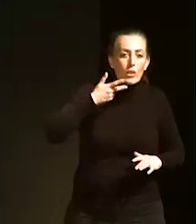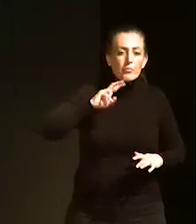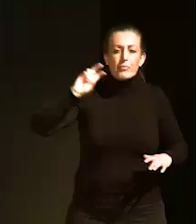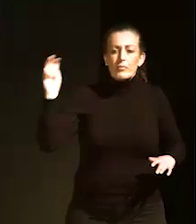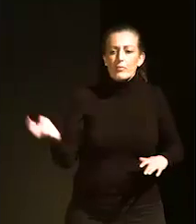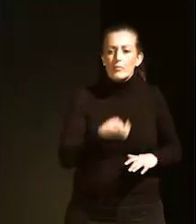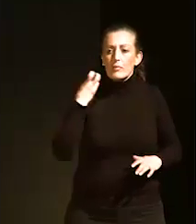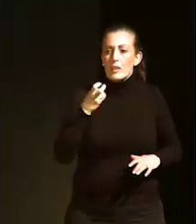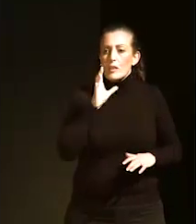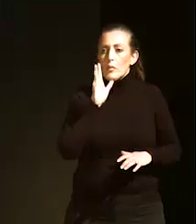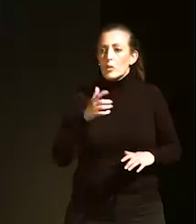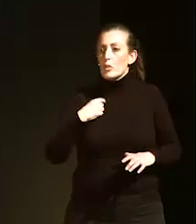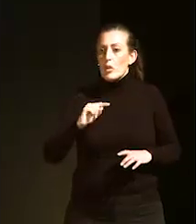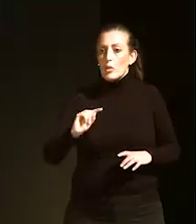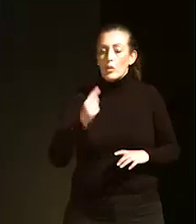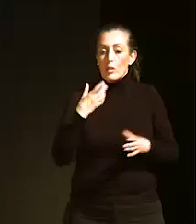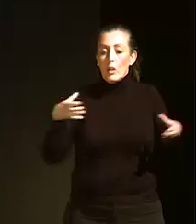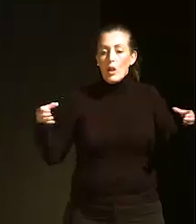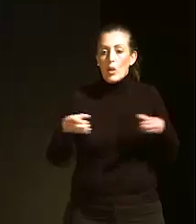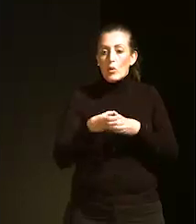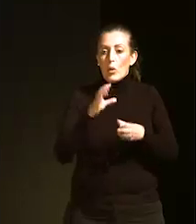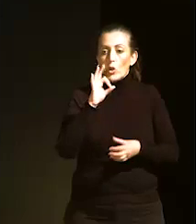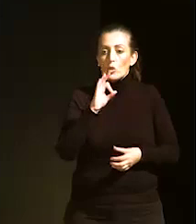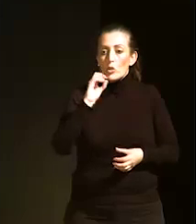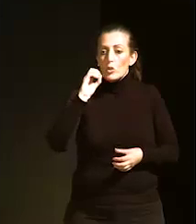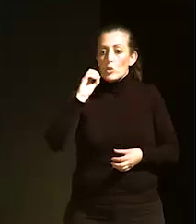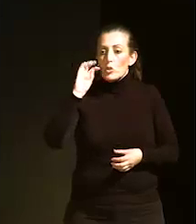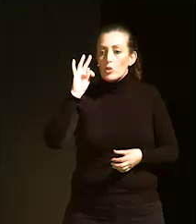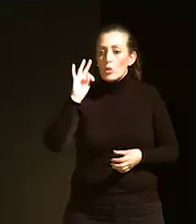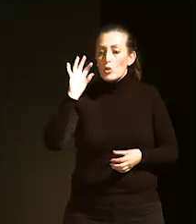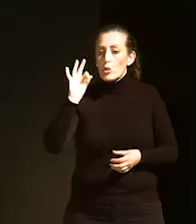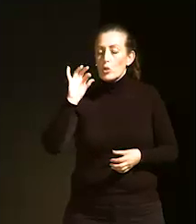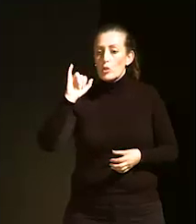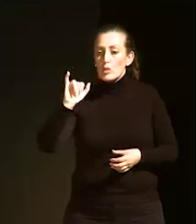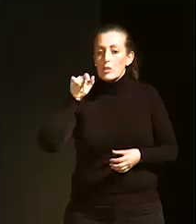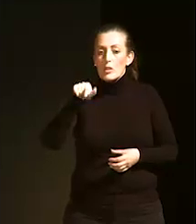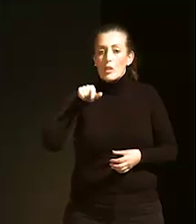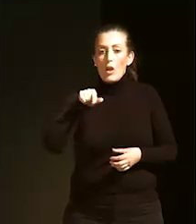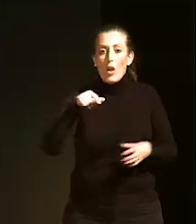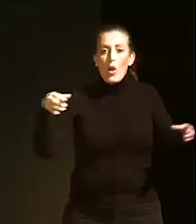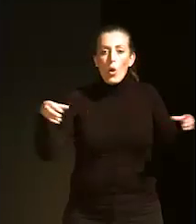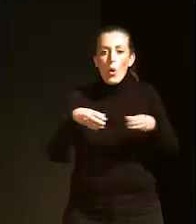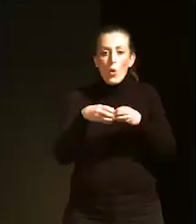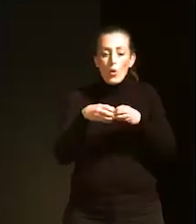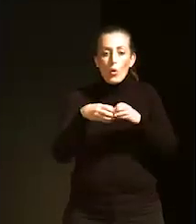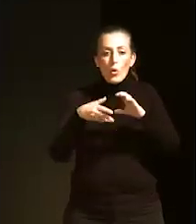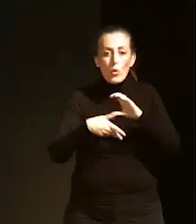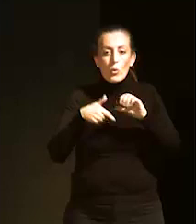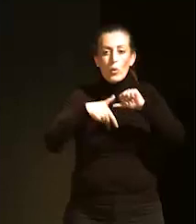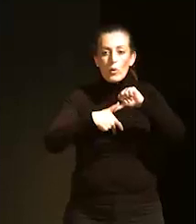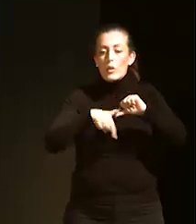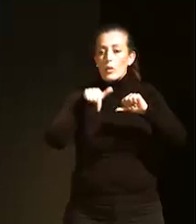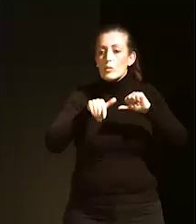y este es nuestro primer referente el grupo tsotsil conformado por artistas mayas kaqchikeles de la comunidad del tablón